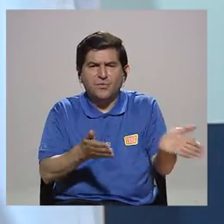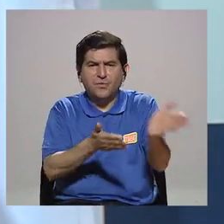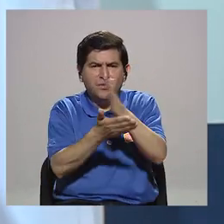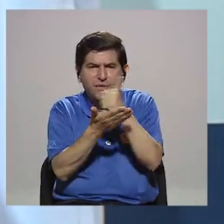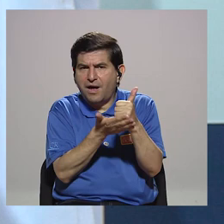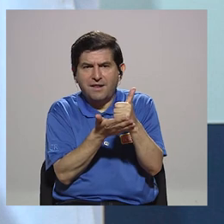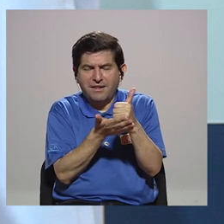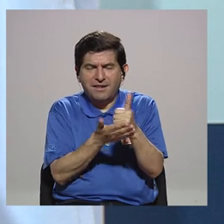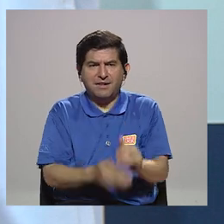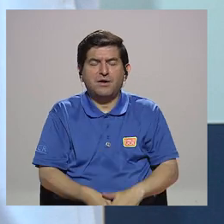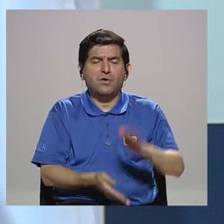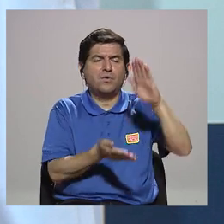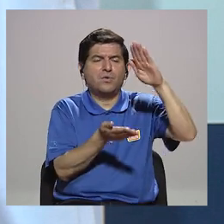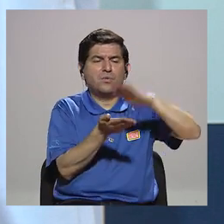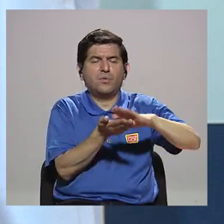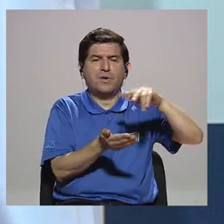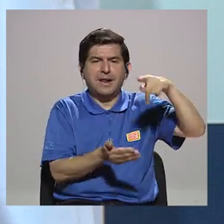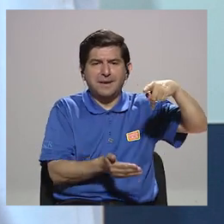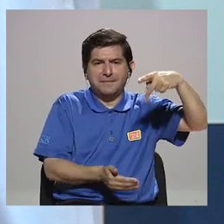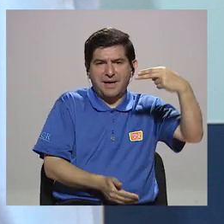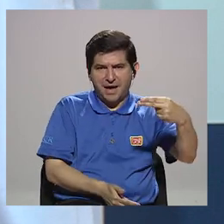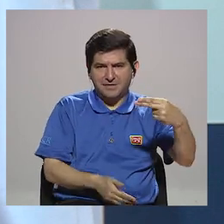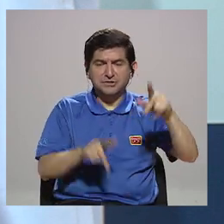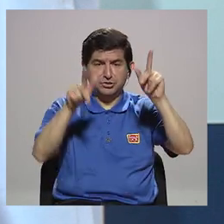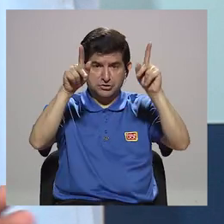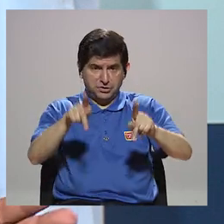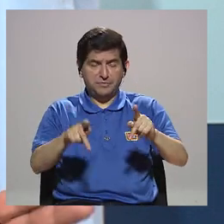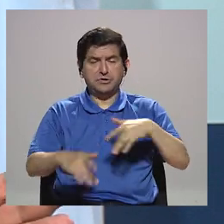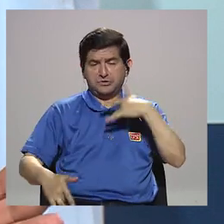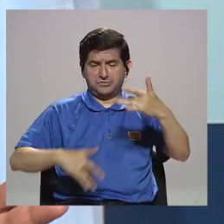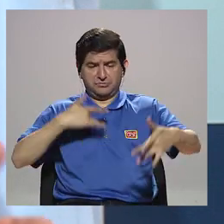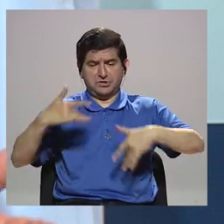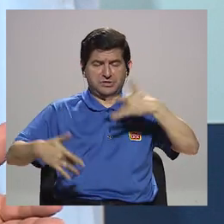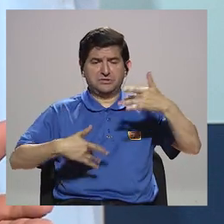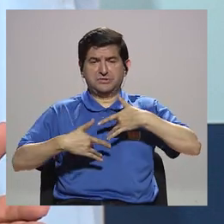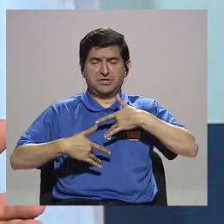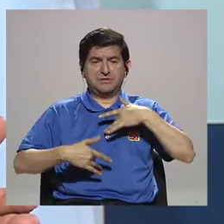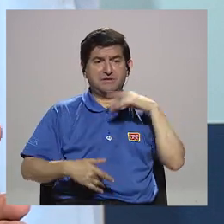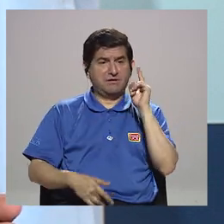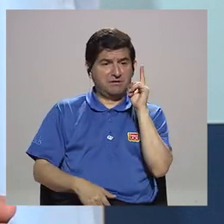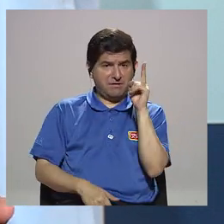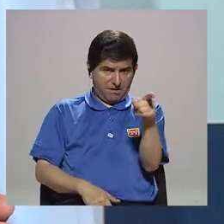algo que disminuye la acidez y ese paciente se va a sentir